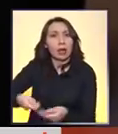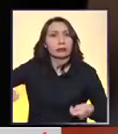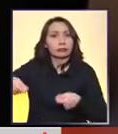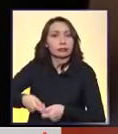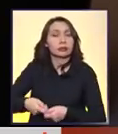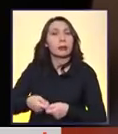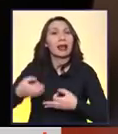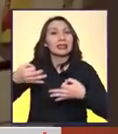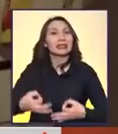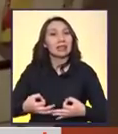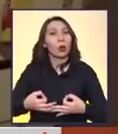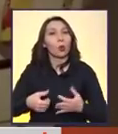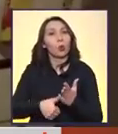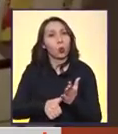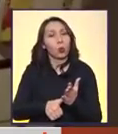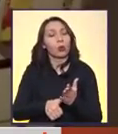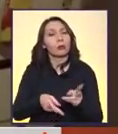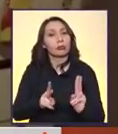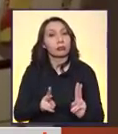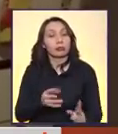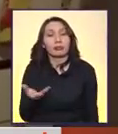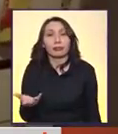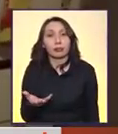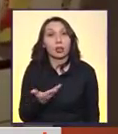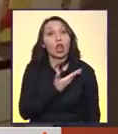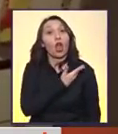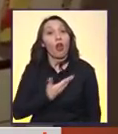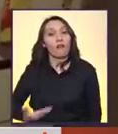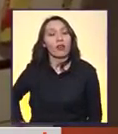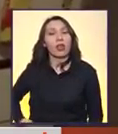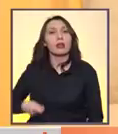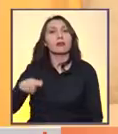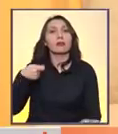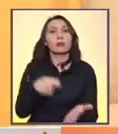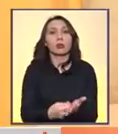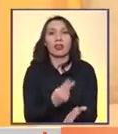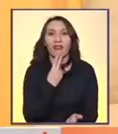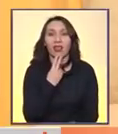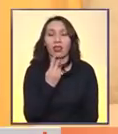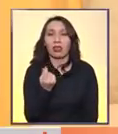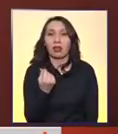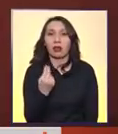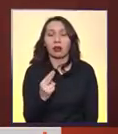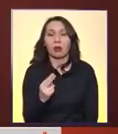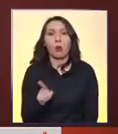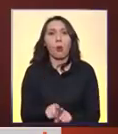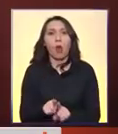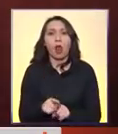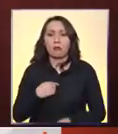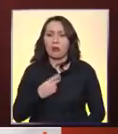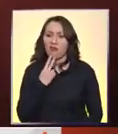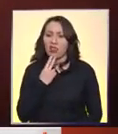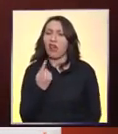activen? Que es el gobierno el que le pone el precio a la vida de tus pacientes. Te valoriza la vida.